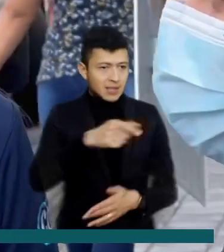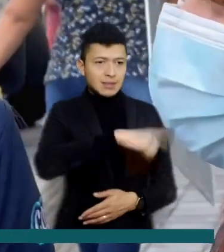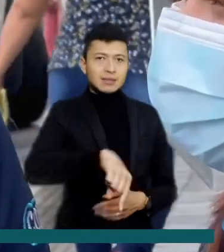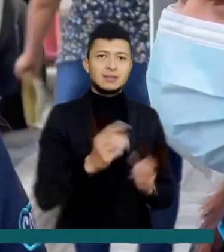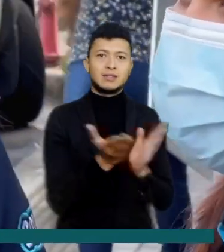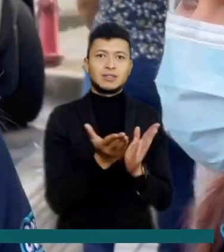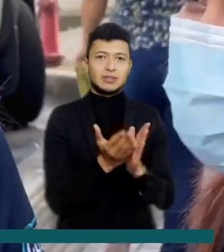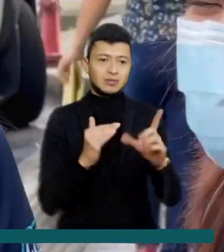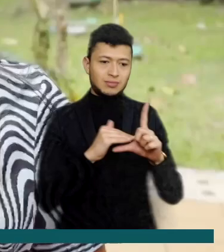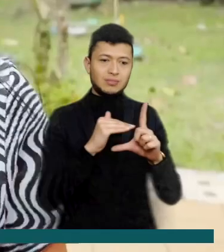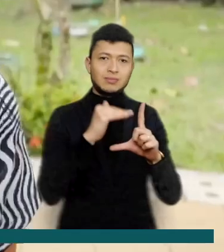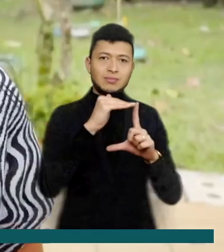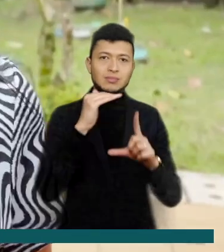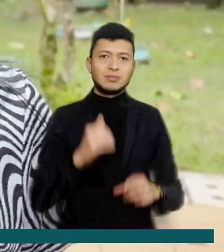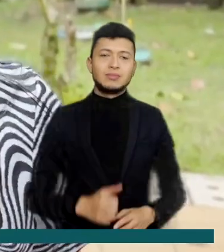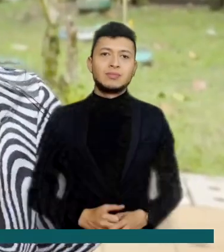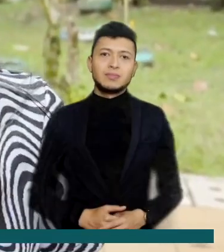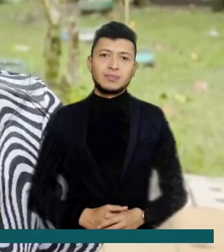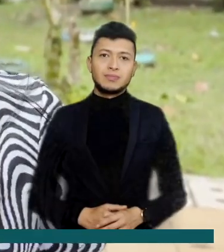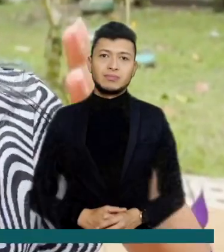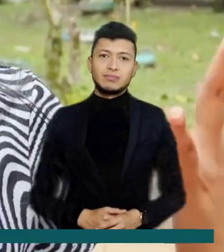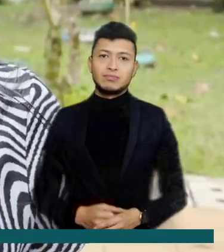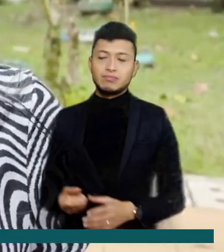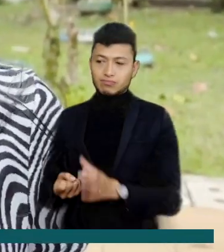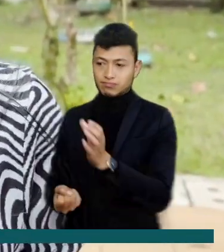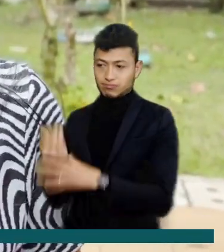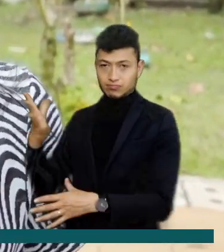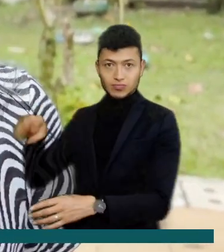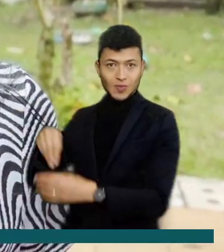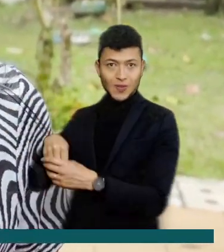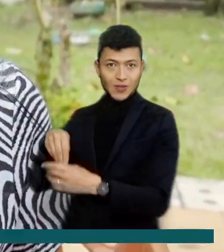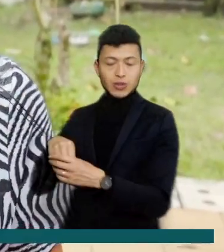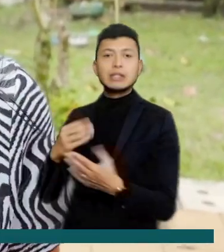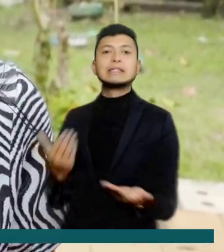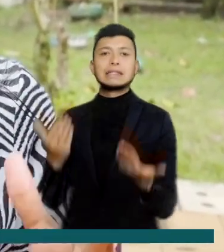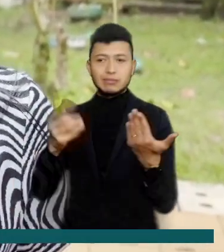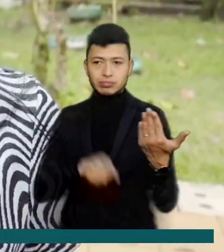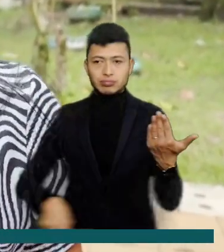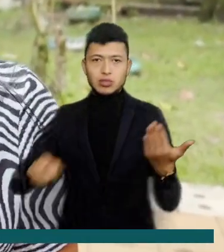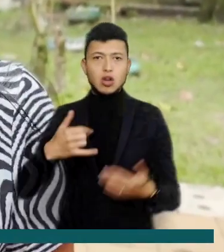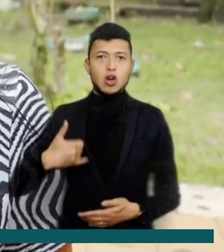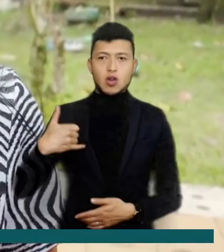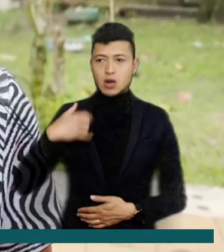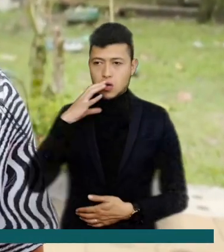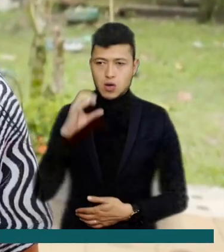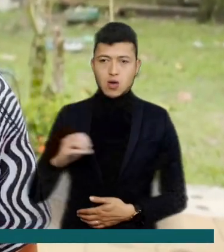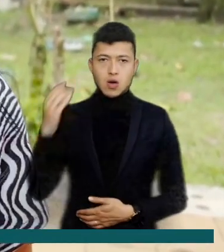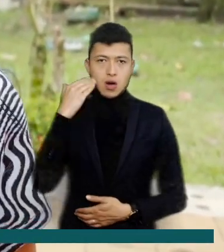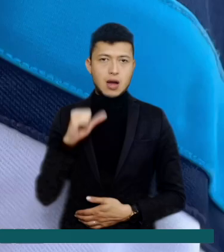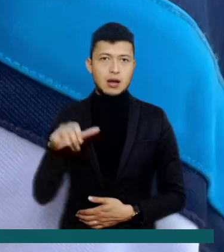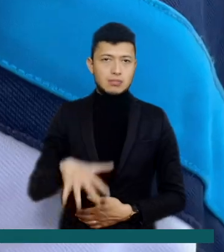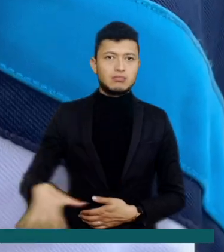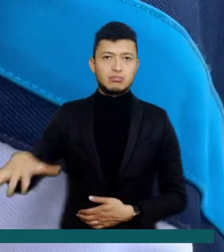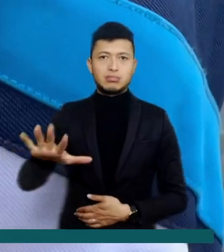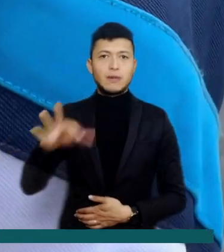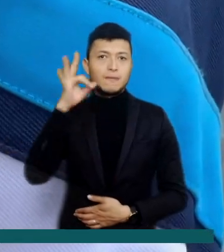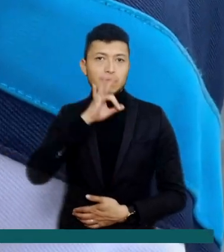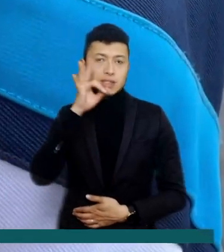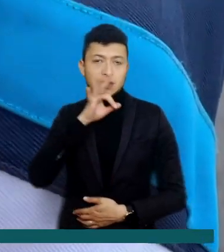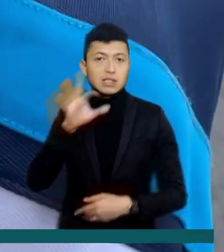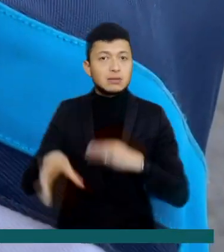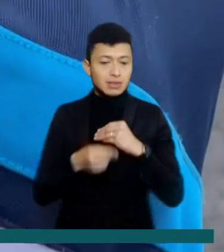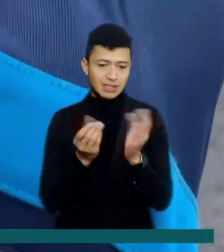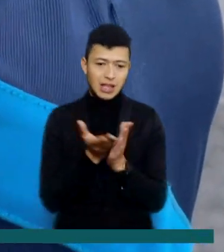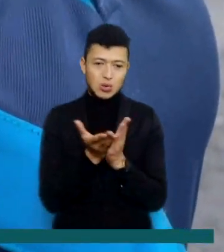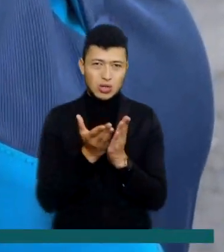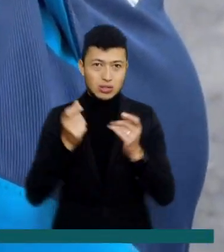estudios superiores. La creación de este fondo trae muchas alternativas que benefician a los y las jóvenes de Villavicencio, pero no solo la